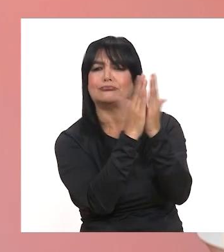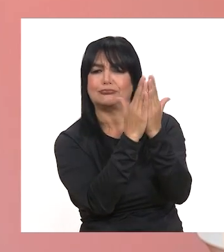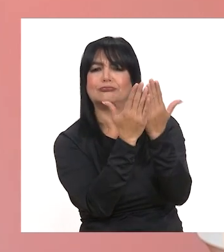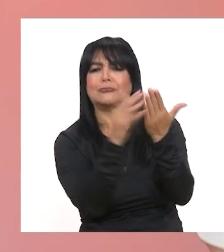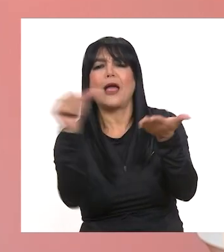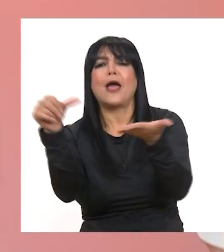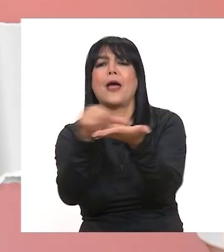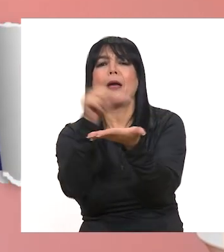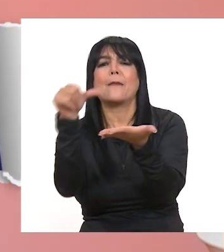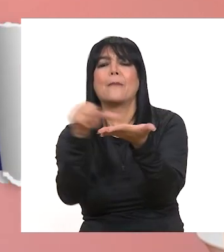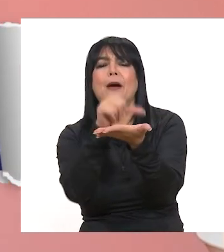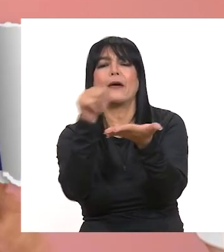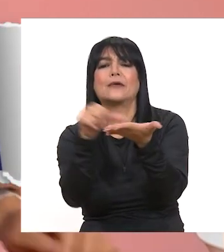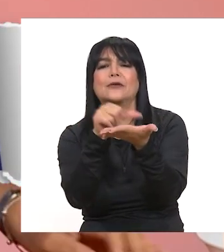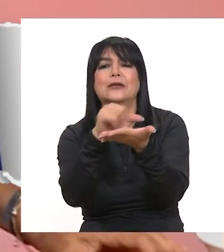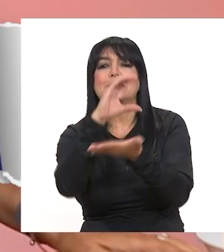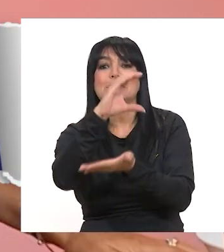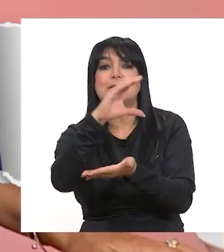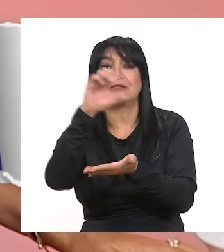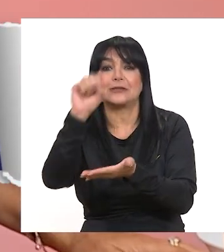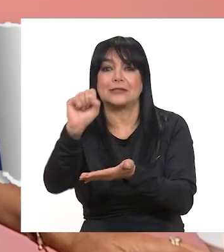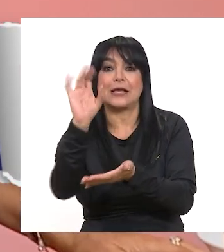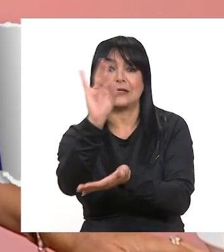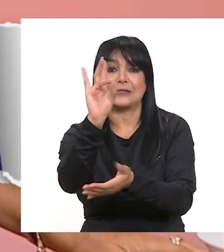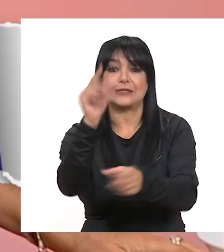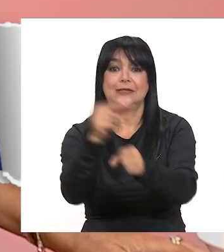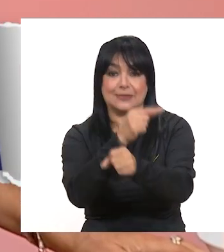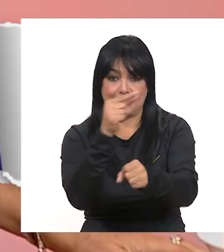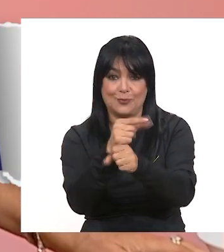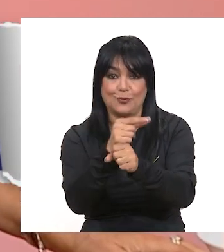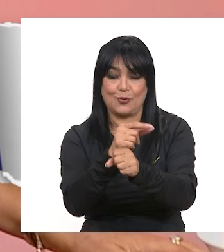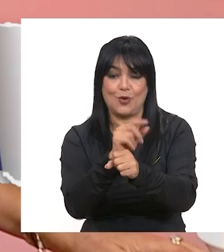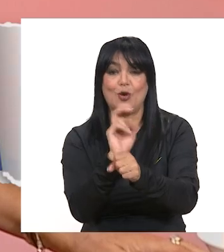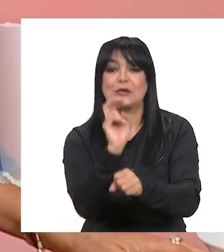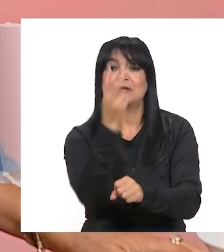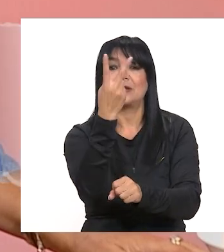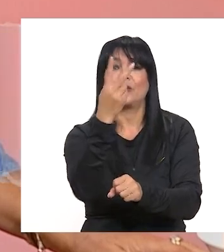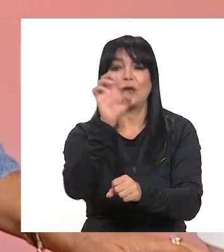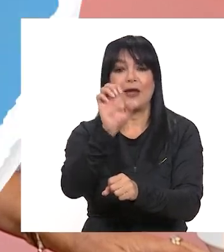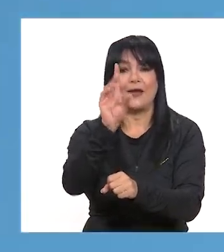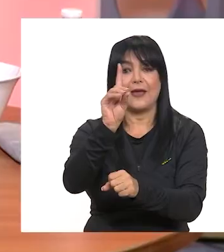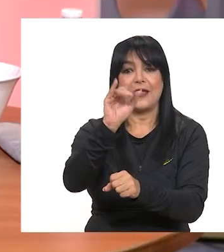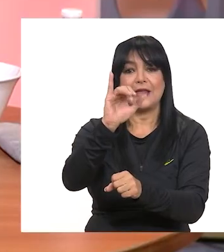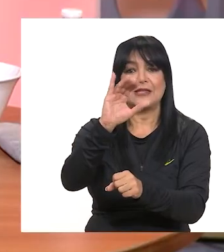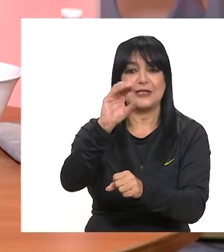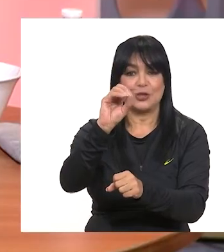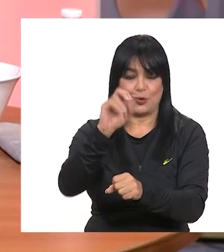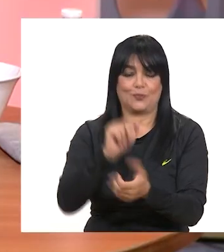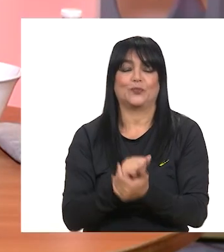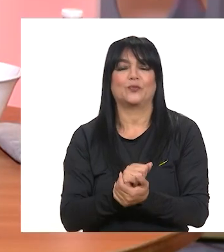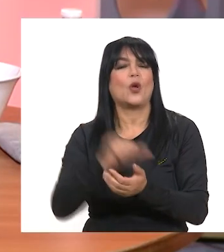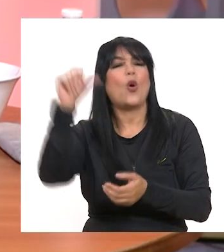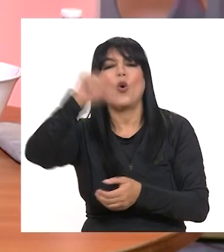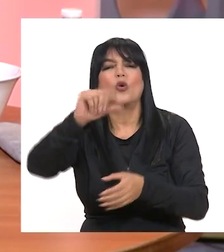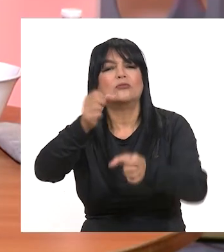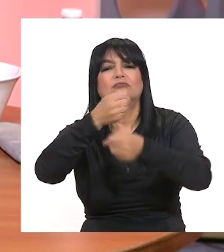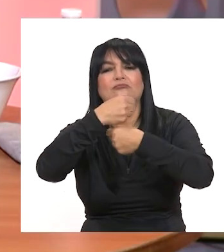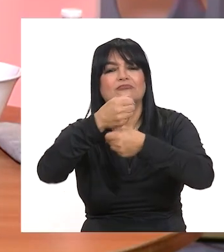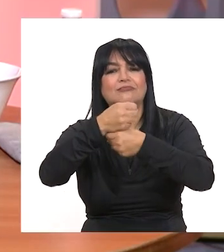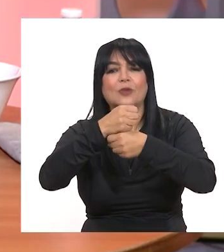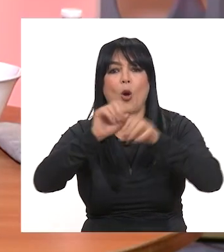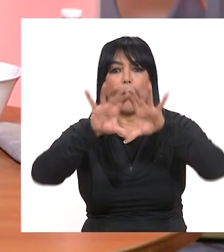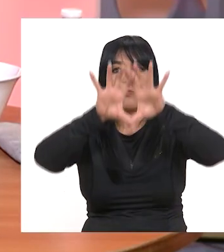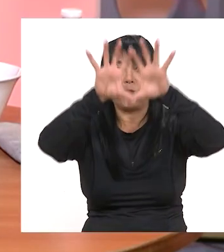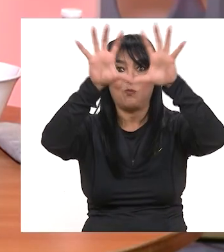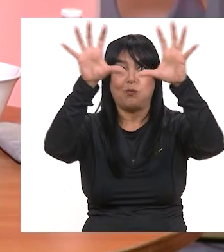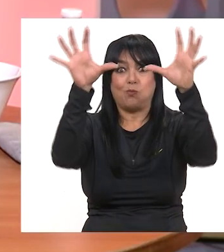Pueden ubicarse en su libro de ciencias sociales de séptimo grado, segunda edición. Hoy vamos a realizar un